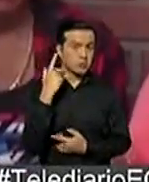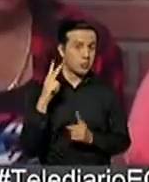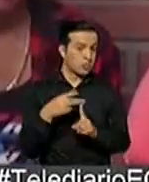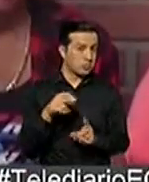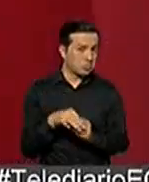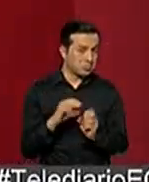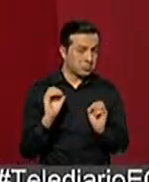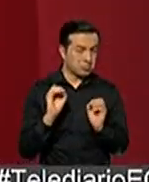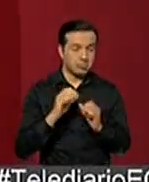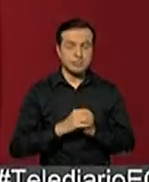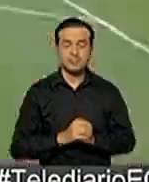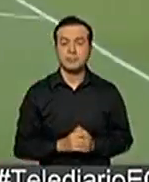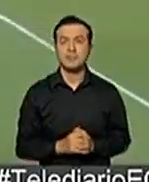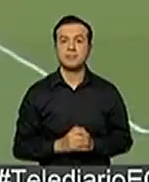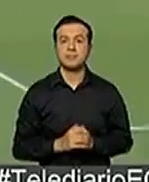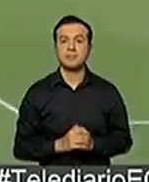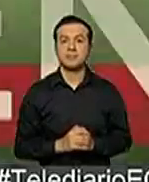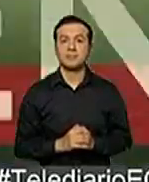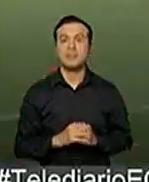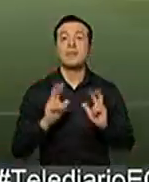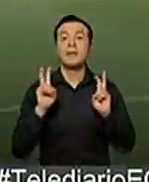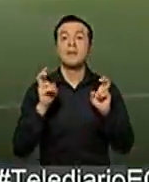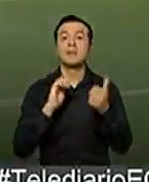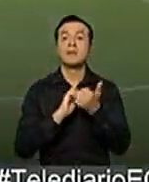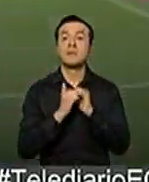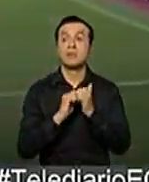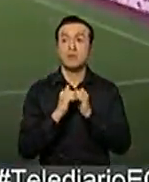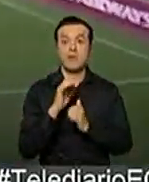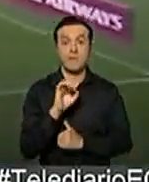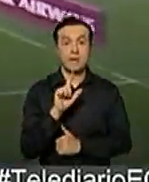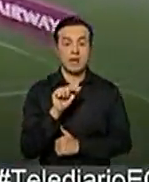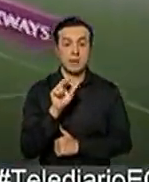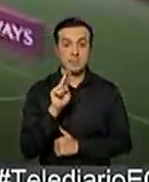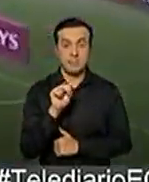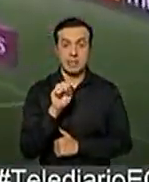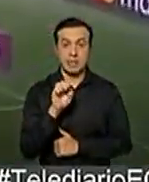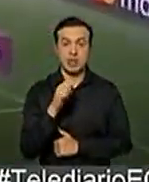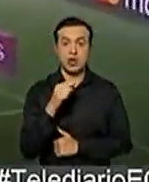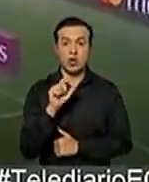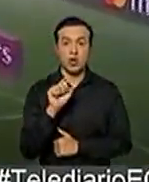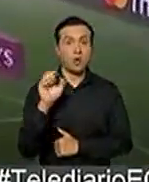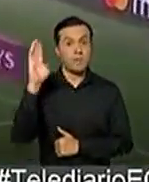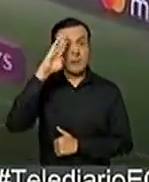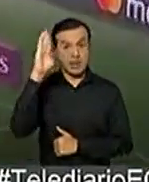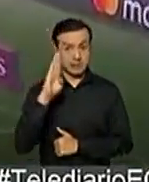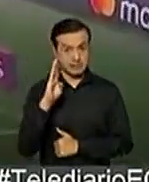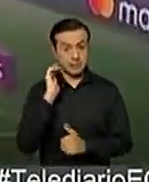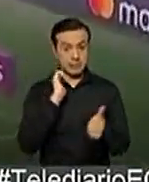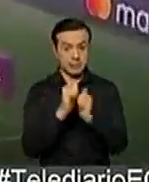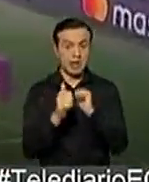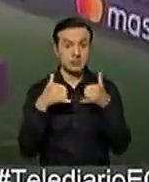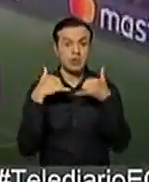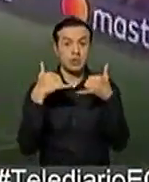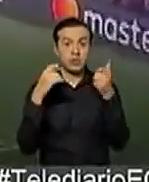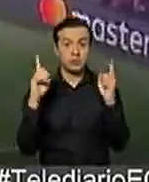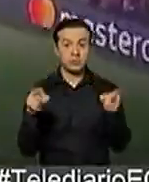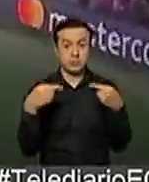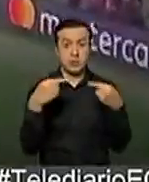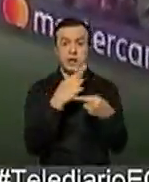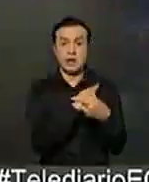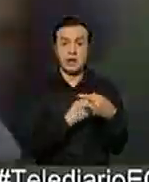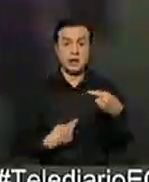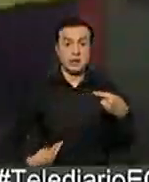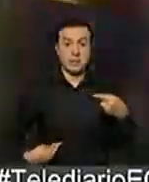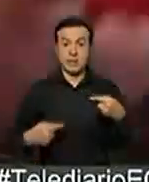electoral. En los deportes, Flamengo de Brasil clasificó a la final de Copa Libertadores y enfrentará a River Plate